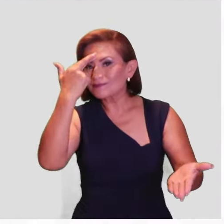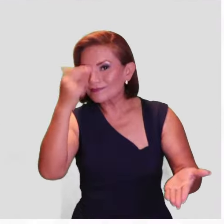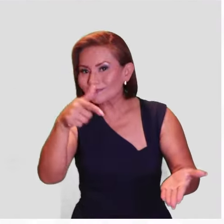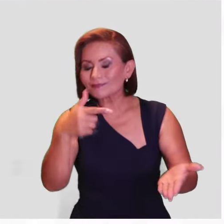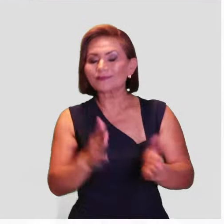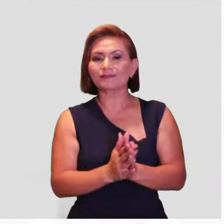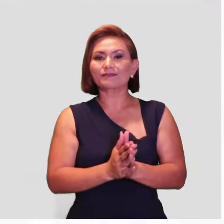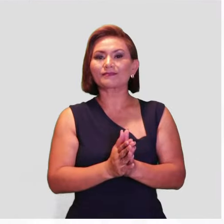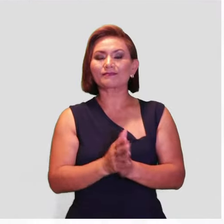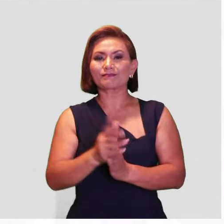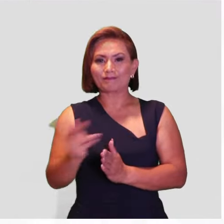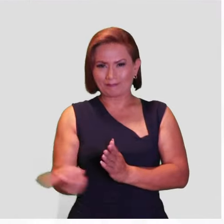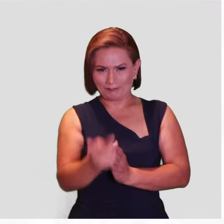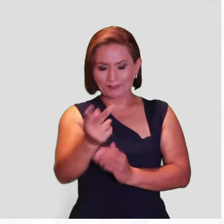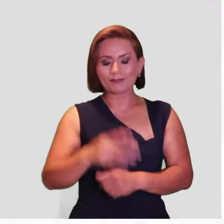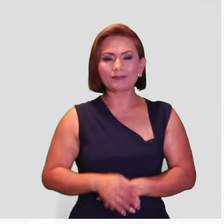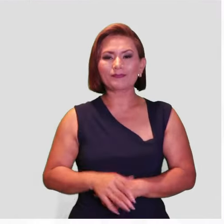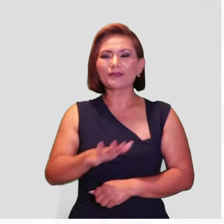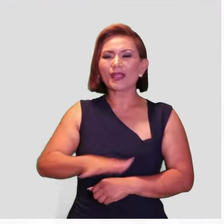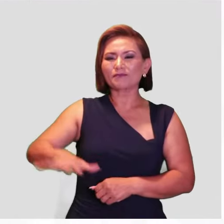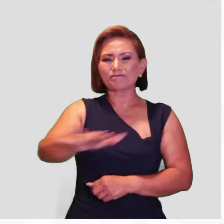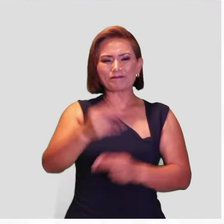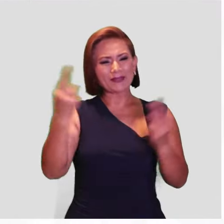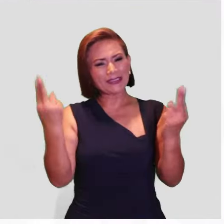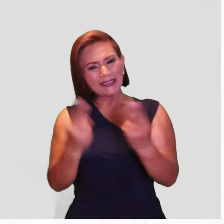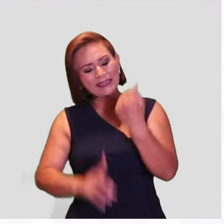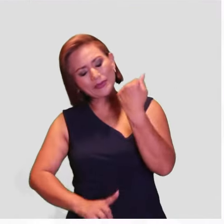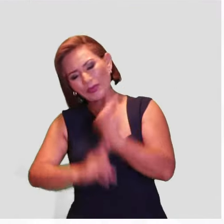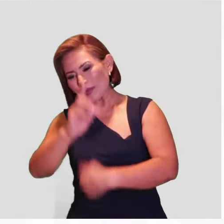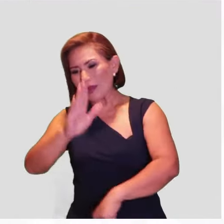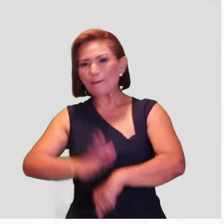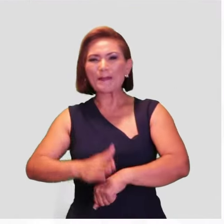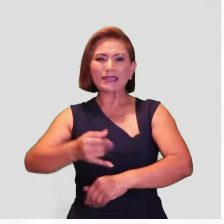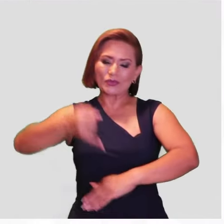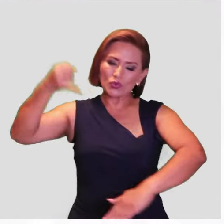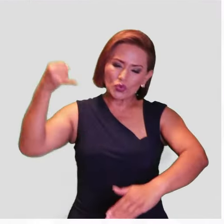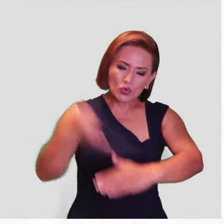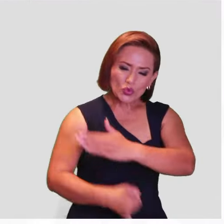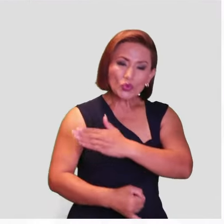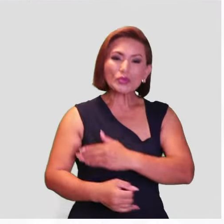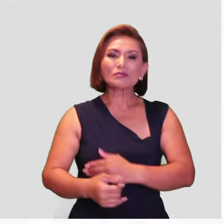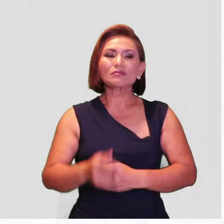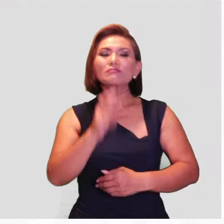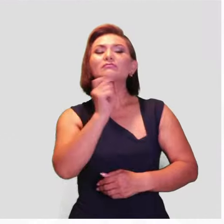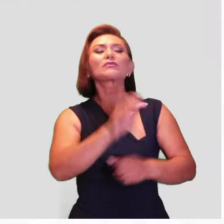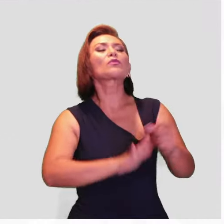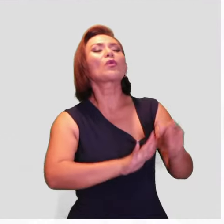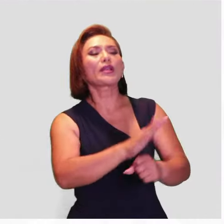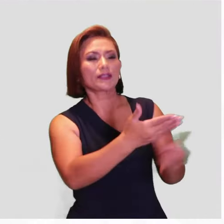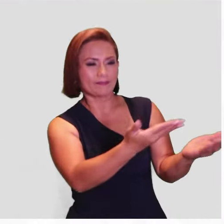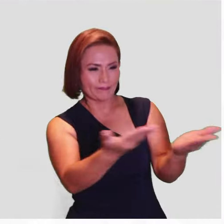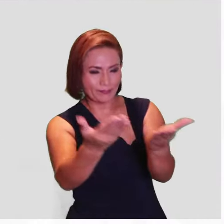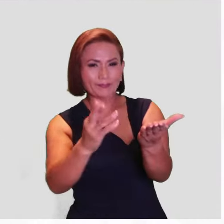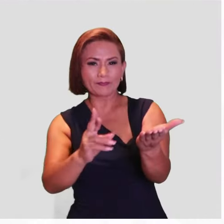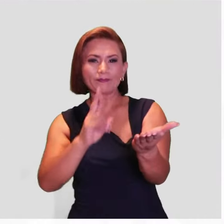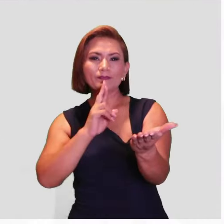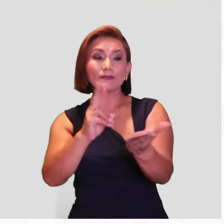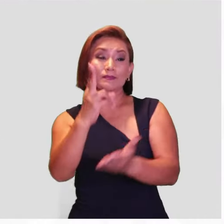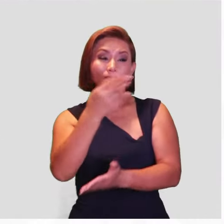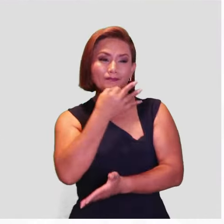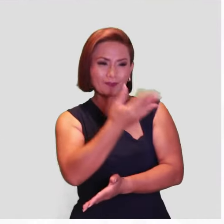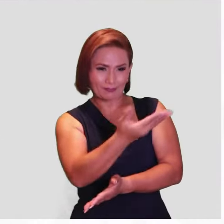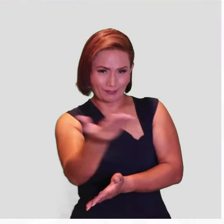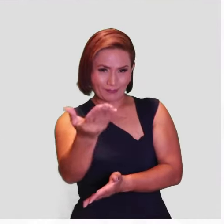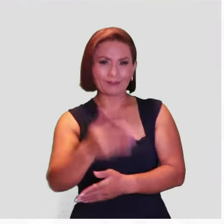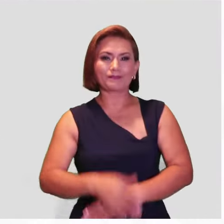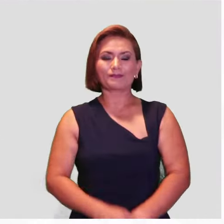es: ¿cuáles son los principales problemas o necesidades del municipio de San Juan del Río? Y cuenta usted con 2 minutos para su